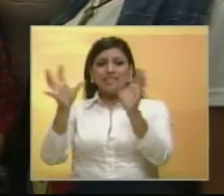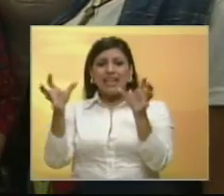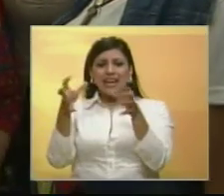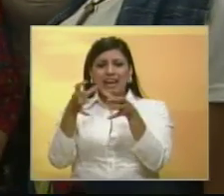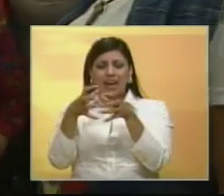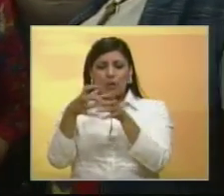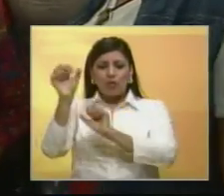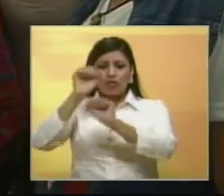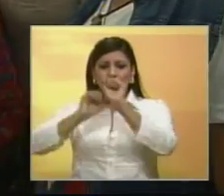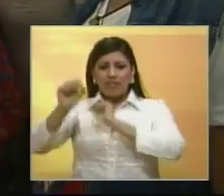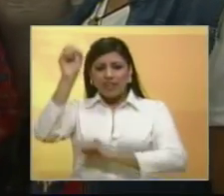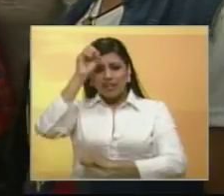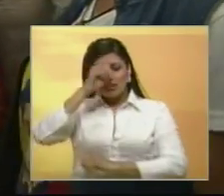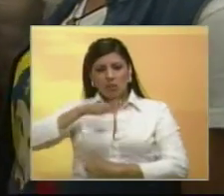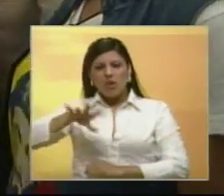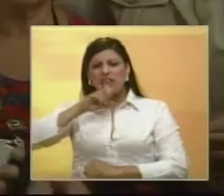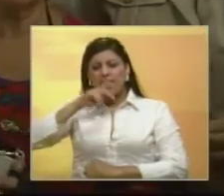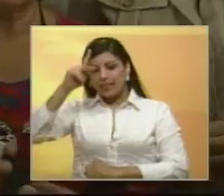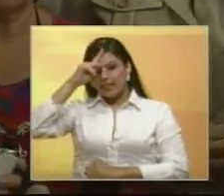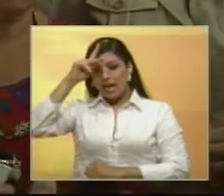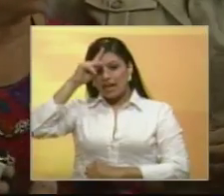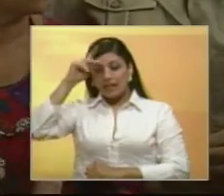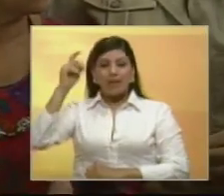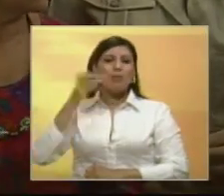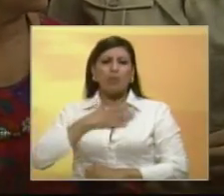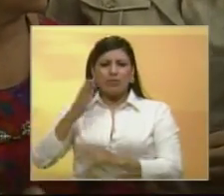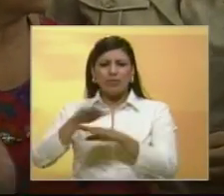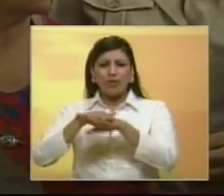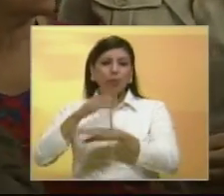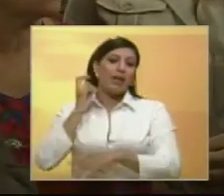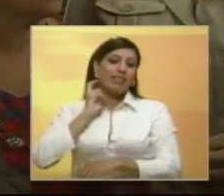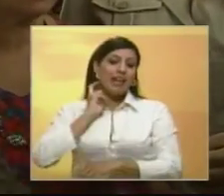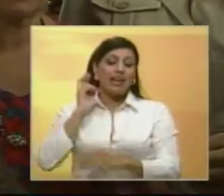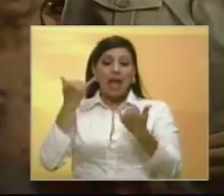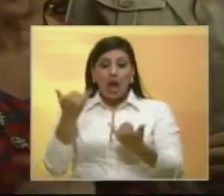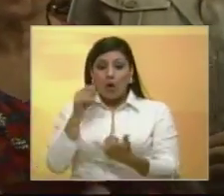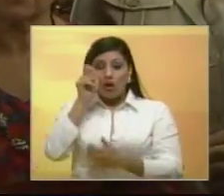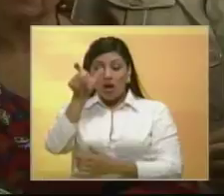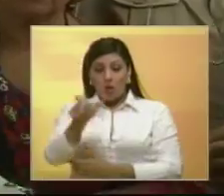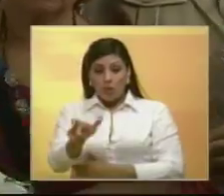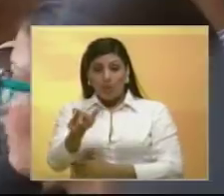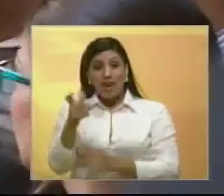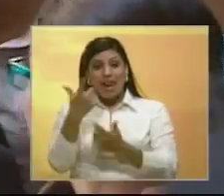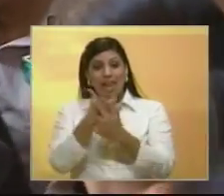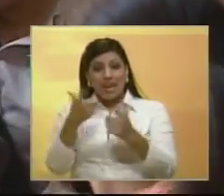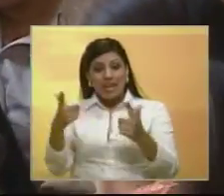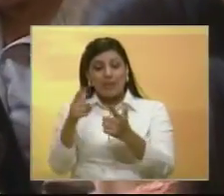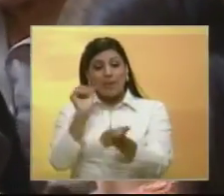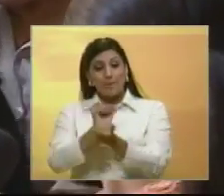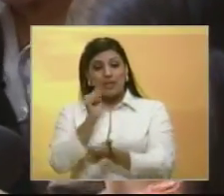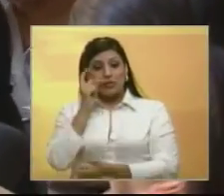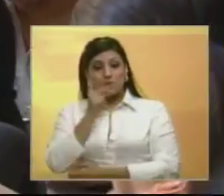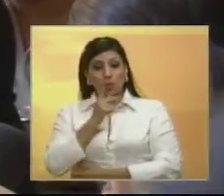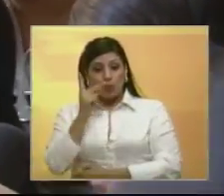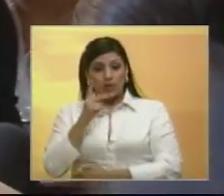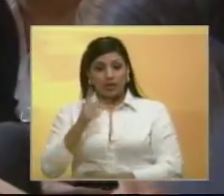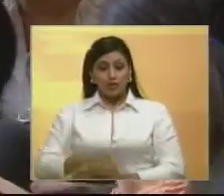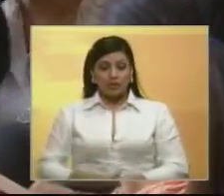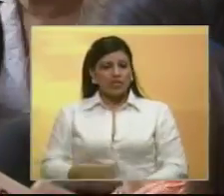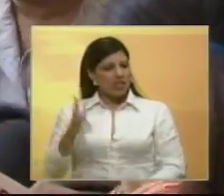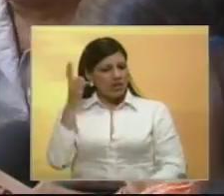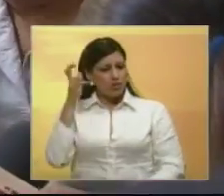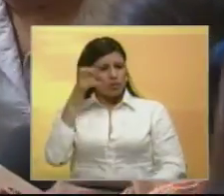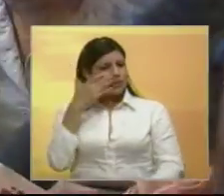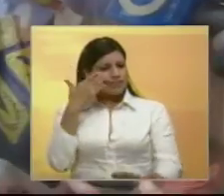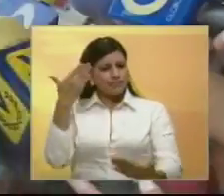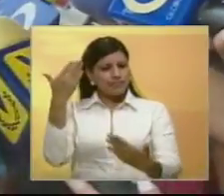reunión con el defensor del pueblo Tarek William Saab a propósito de la discusión de la ley de amnistía y de la liberación de los presos políticos. Escuchemos